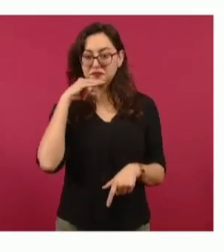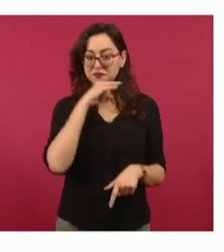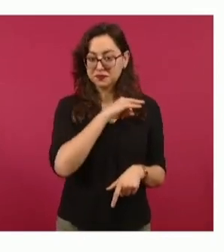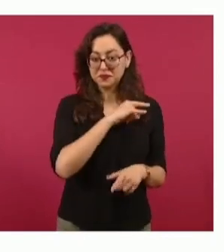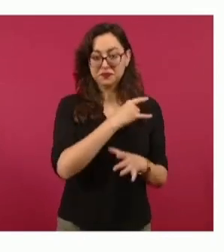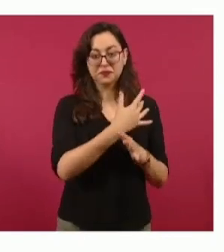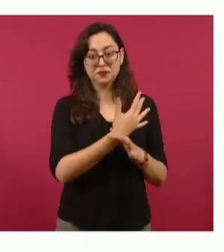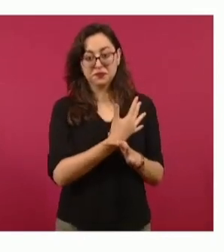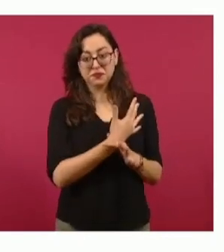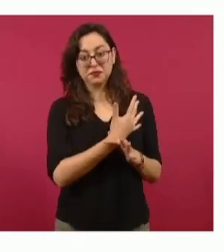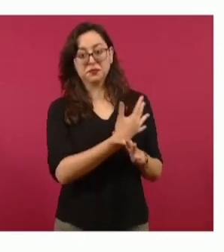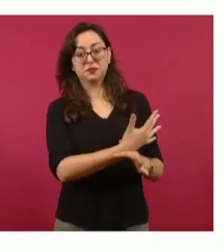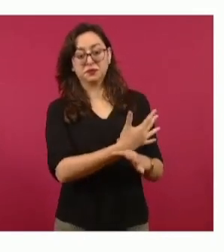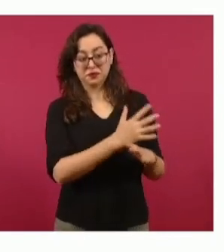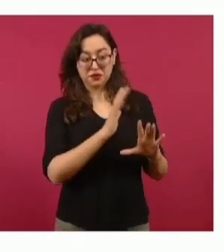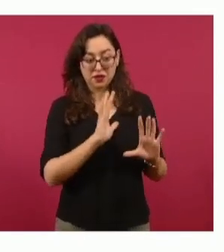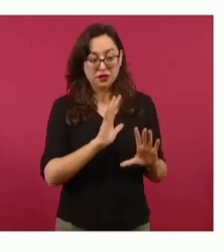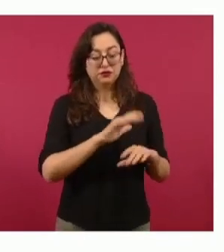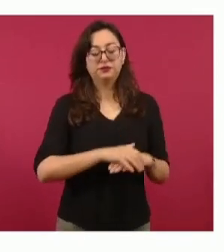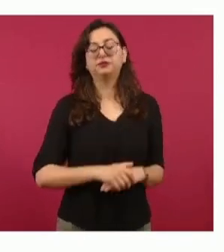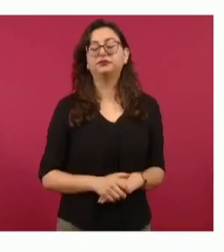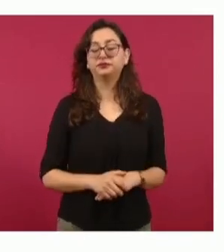de que la ley es la ley